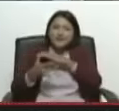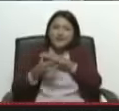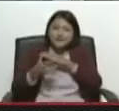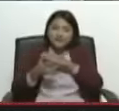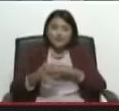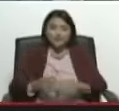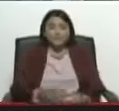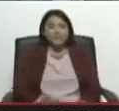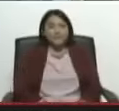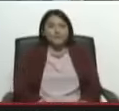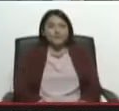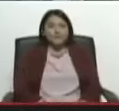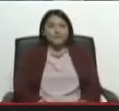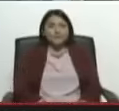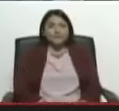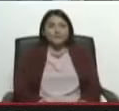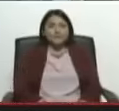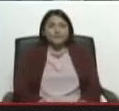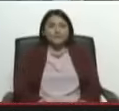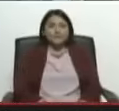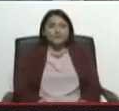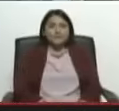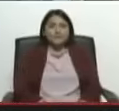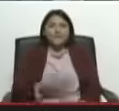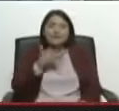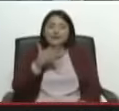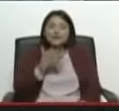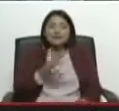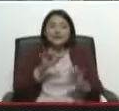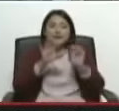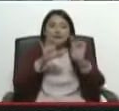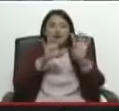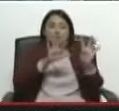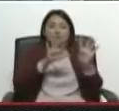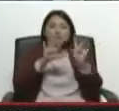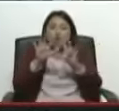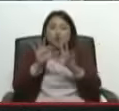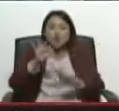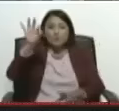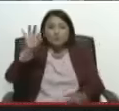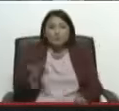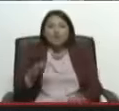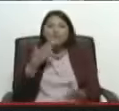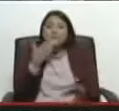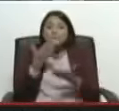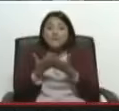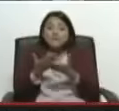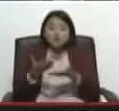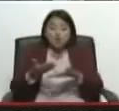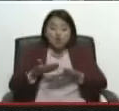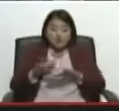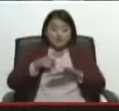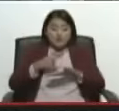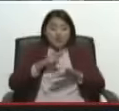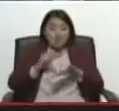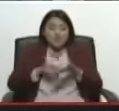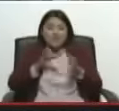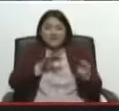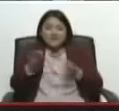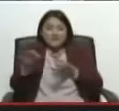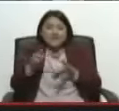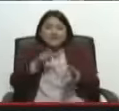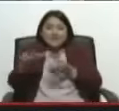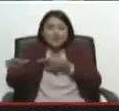personal tiene, vamos a decir, casi el 98% de esas solicitudes ya cumplidas.